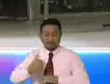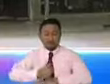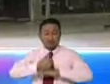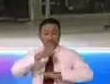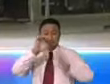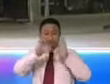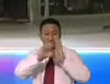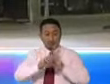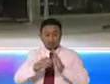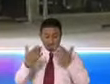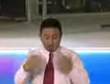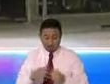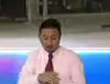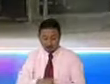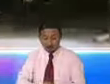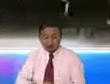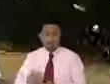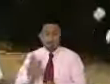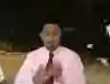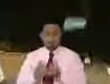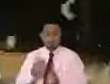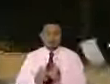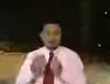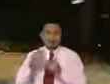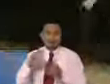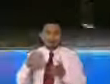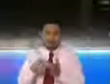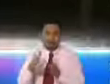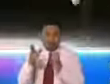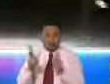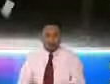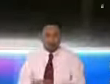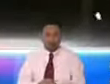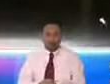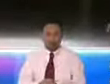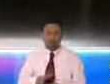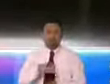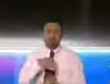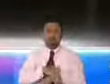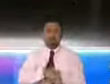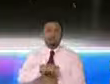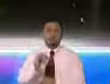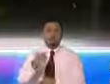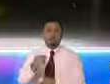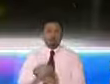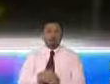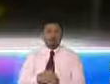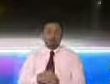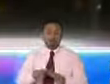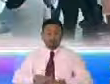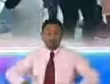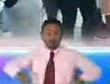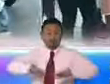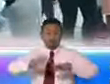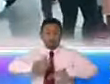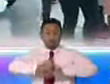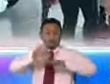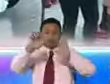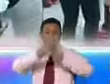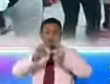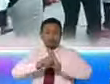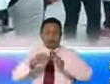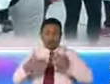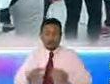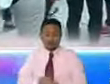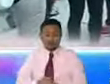los han considerado delitos de lesa humanidad. La tarde de este jueves, la sala especializada de la Corte Constitucional ya admitió